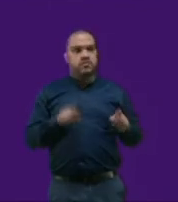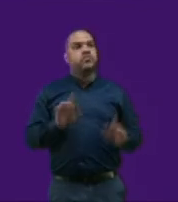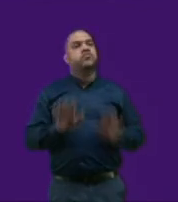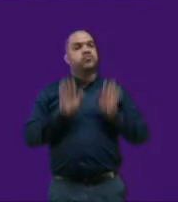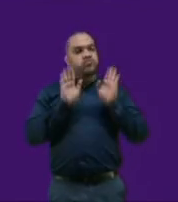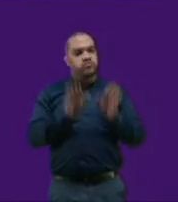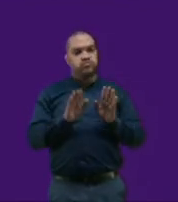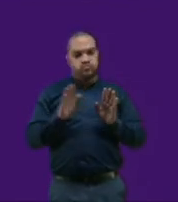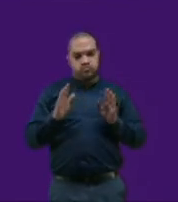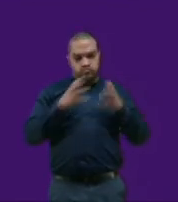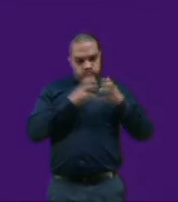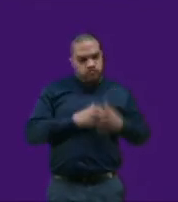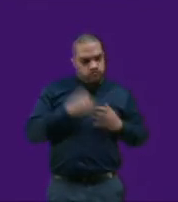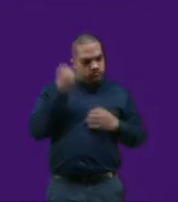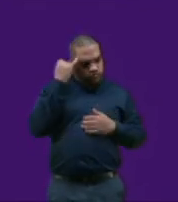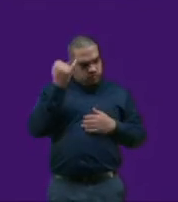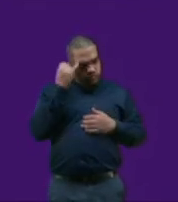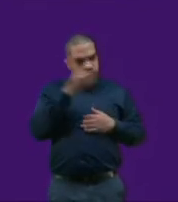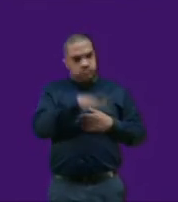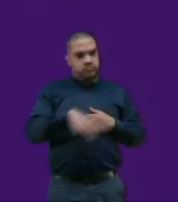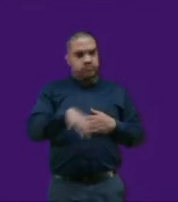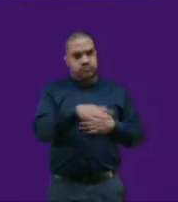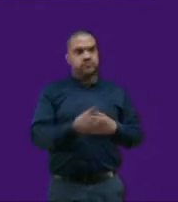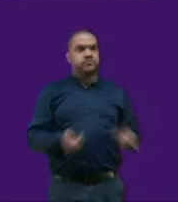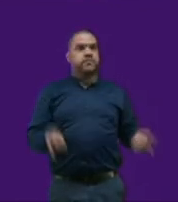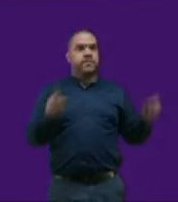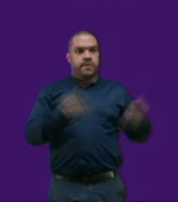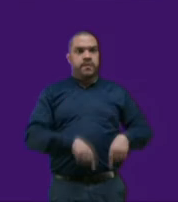artificial basado en tecnología blockchain,